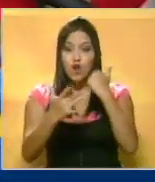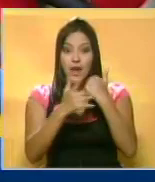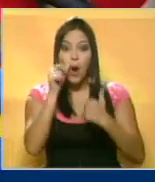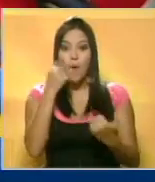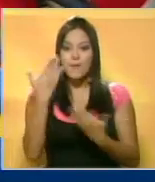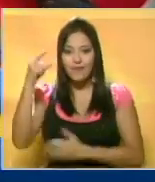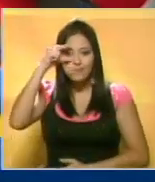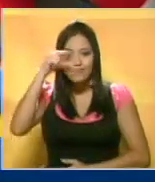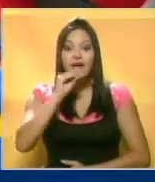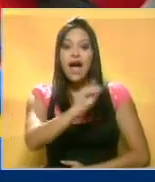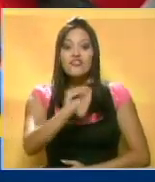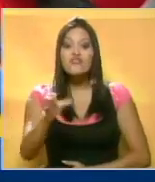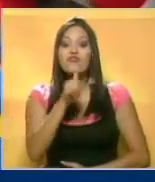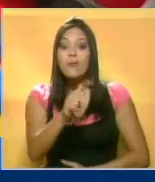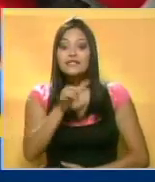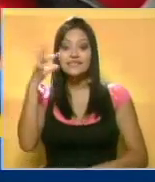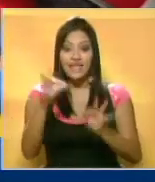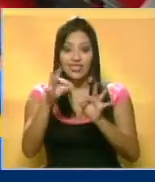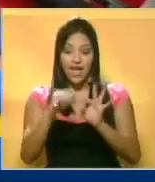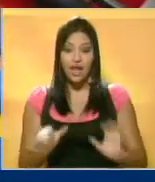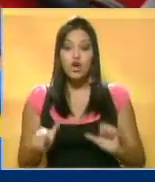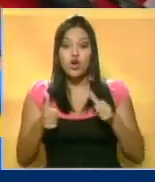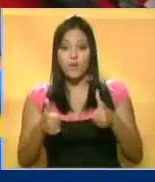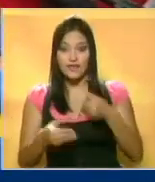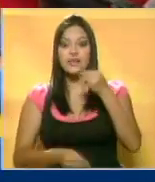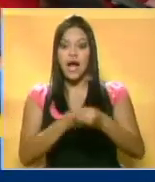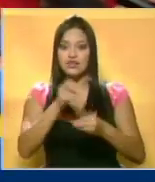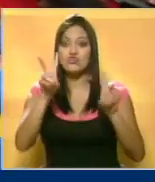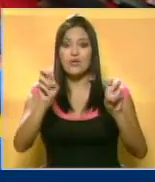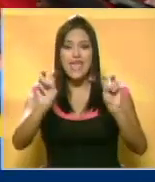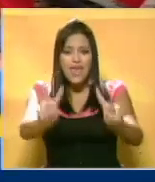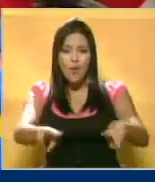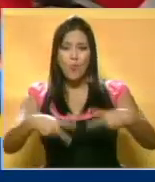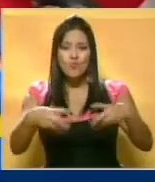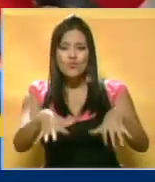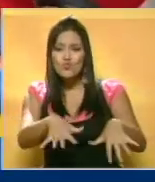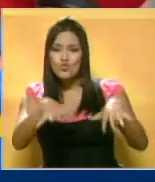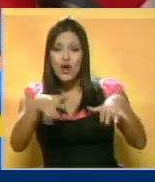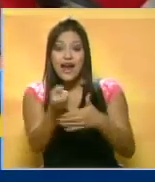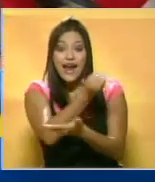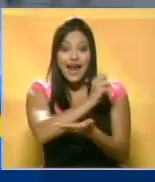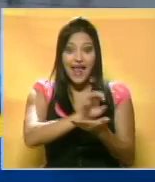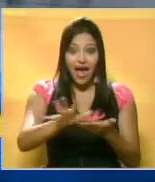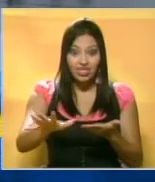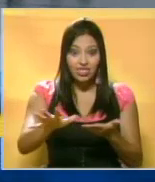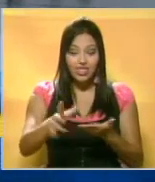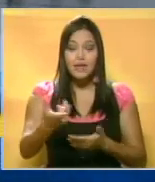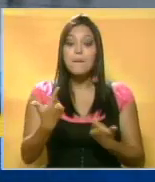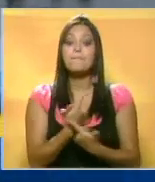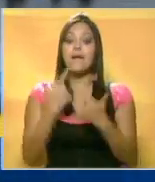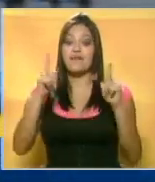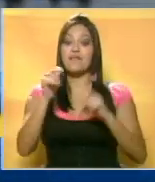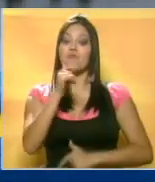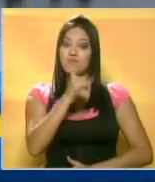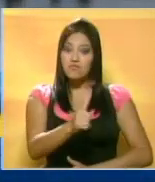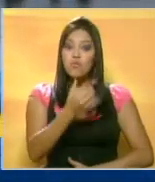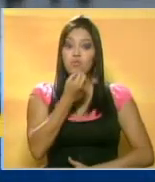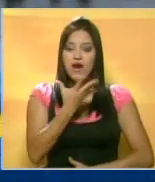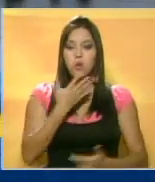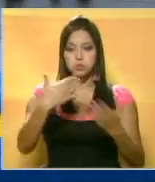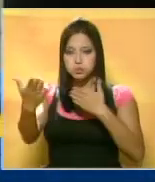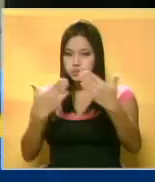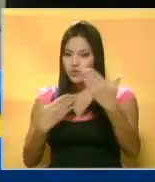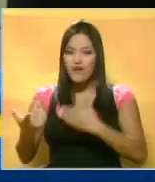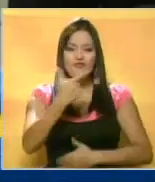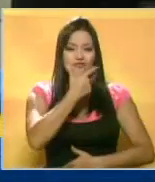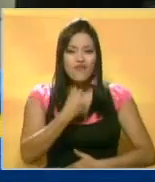Arriaza había informado que en septiembre comenzaría a funcionar este innovador señal gratuita que permitirá interactividad fluidez